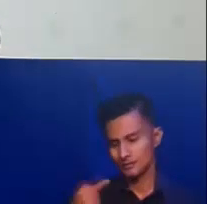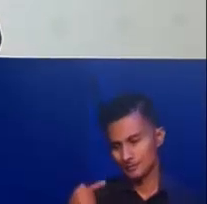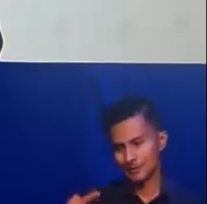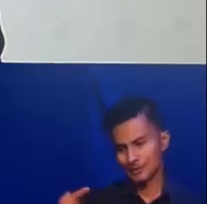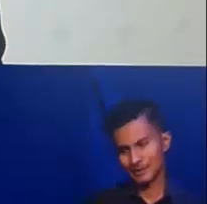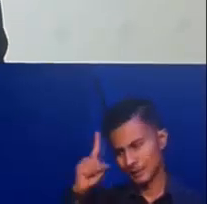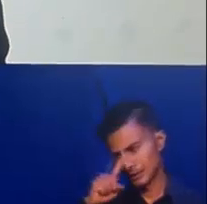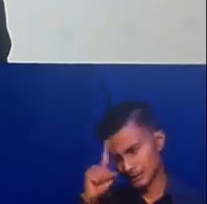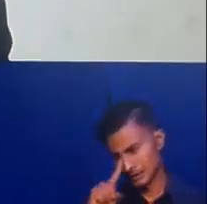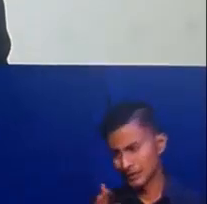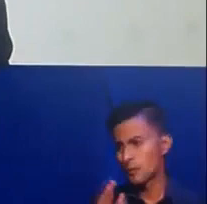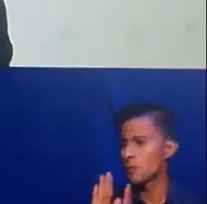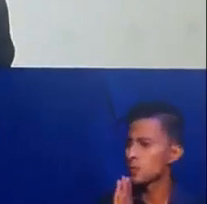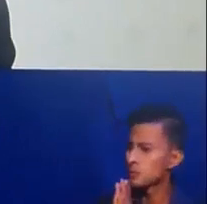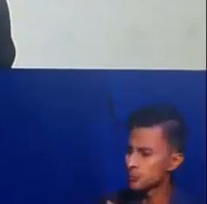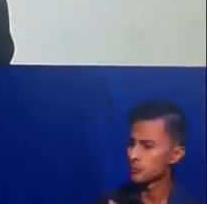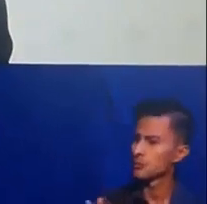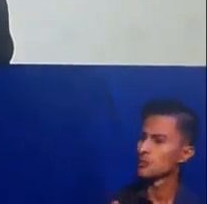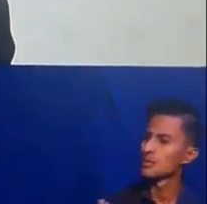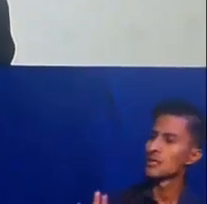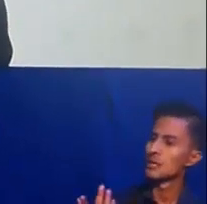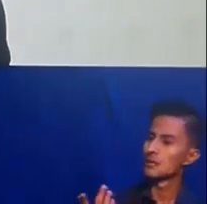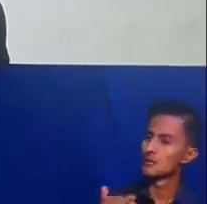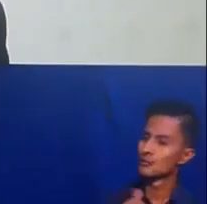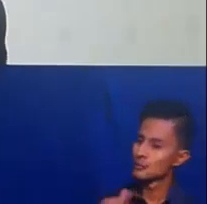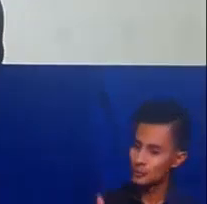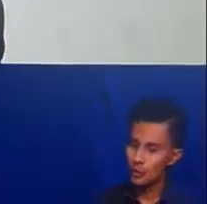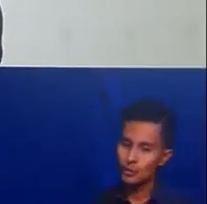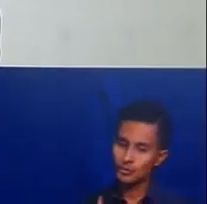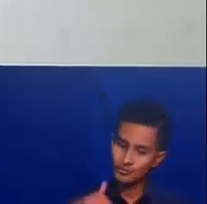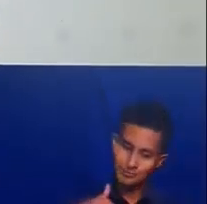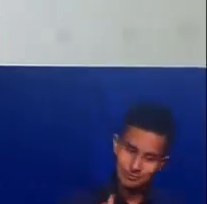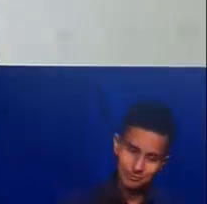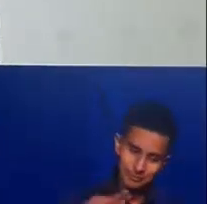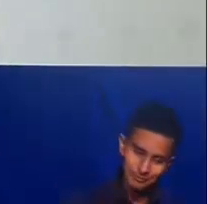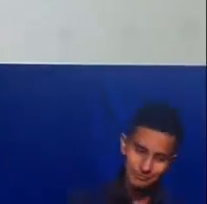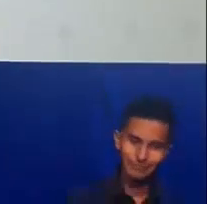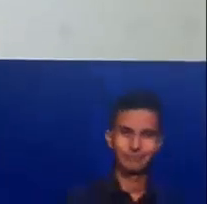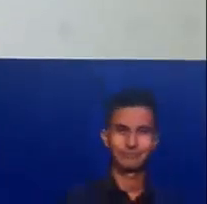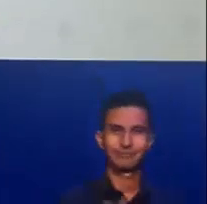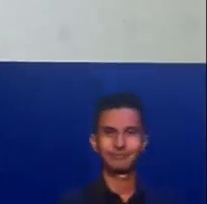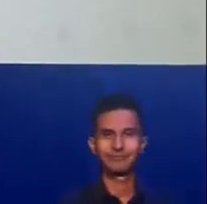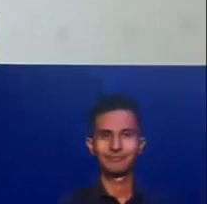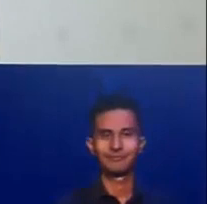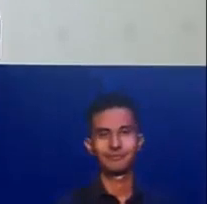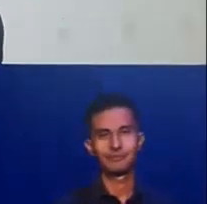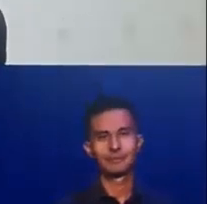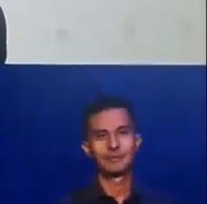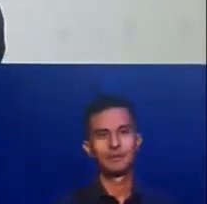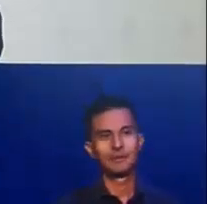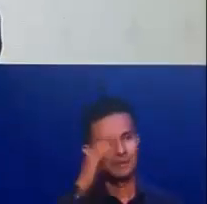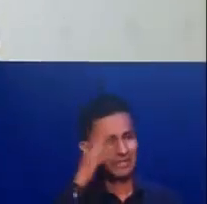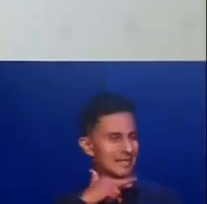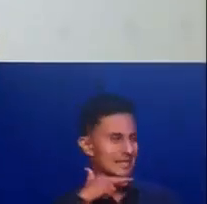guanajuatenses para que por favor nos alineemos todos en ese sentido y evitemos dar pasos acelerados que